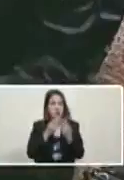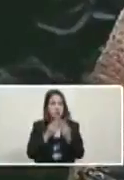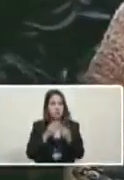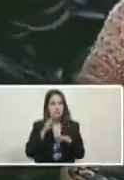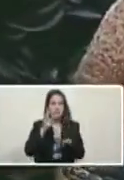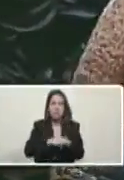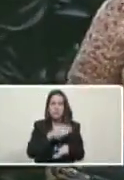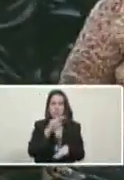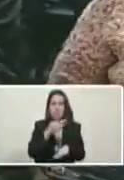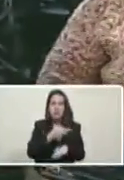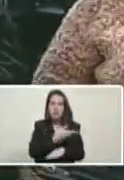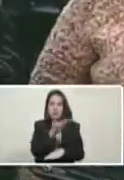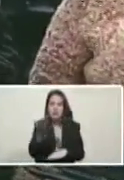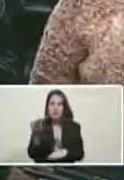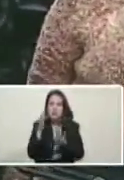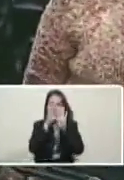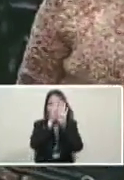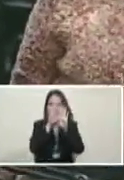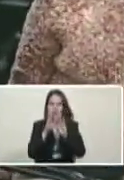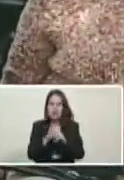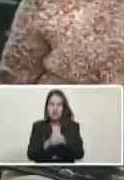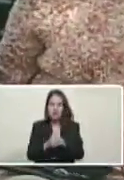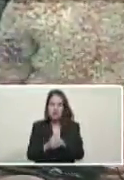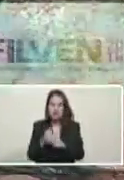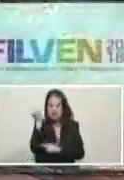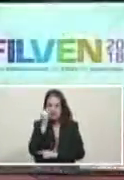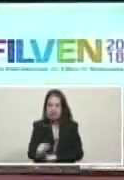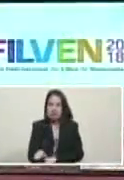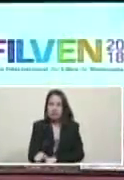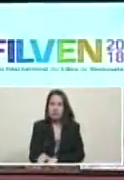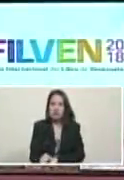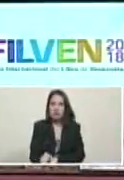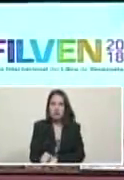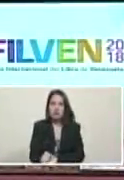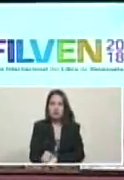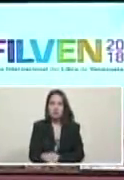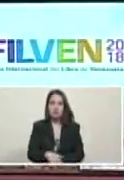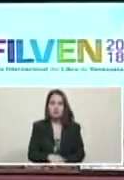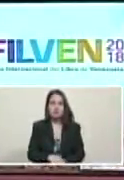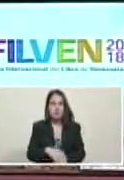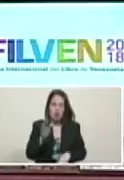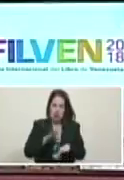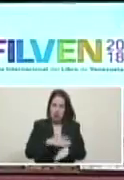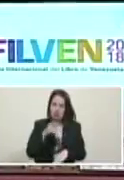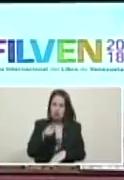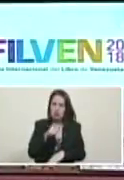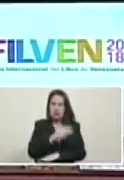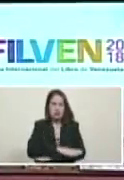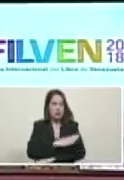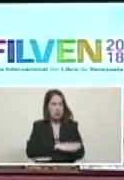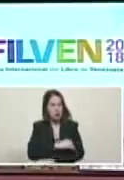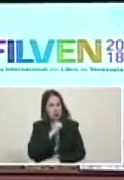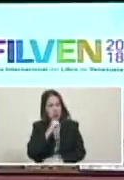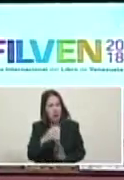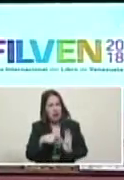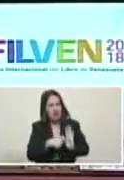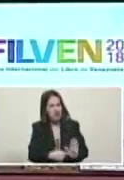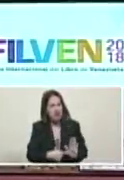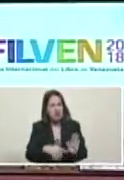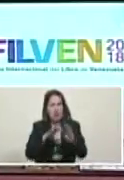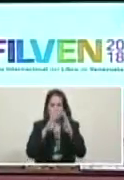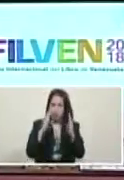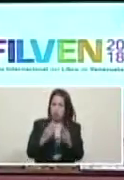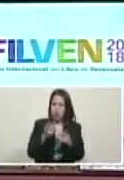¿De dónde viene eso que ustedes son así, rebeldes? ¿Por qué ustedes se portan mal frente al mundo?